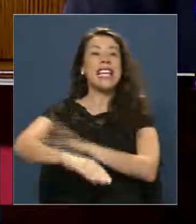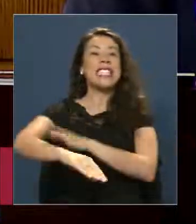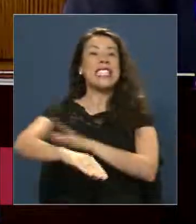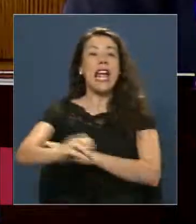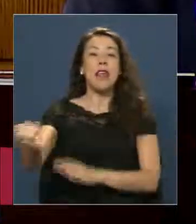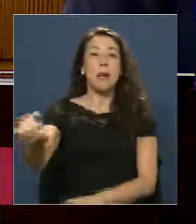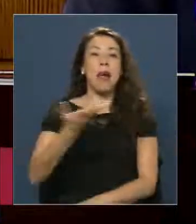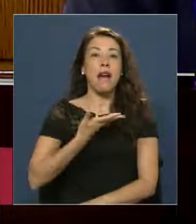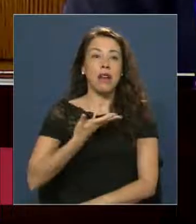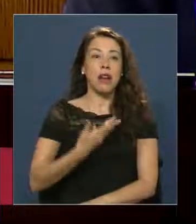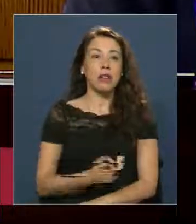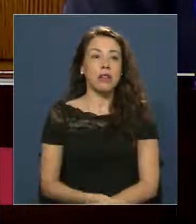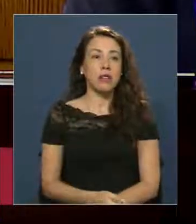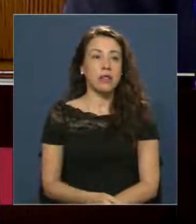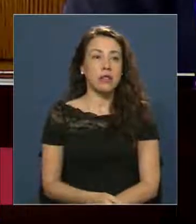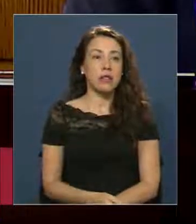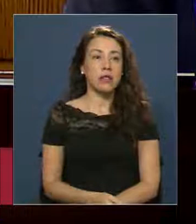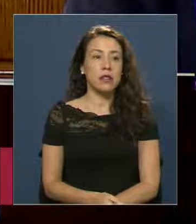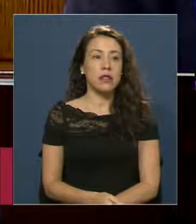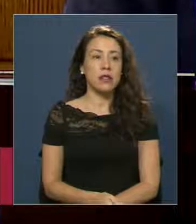dijeron.